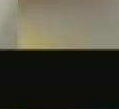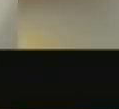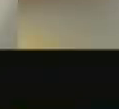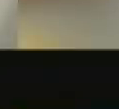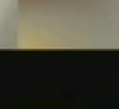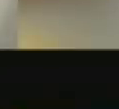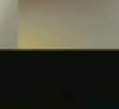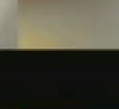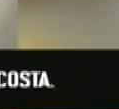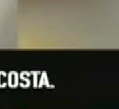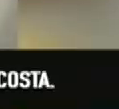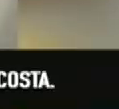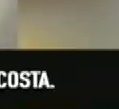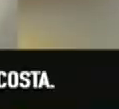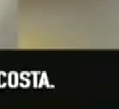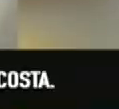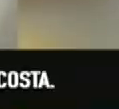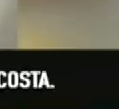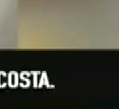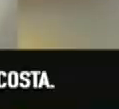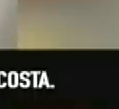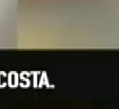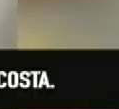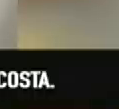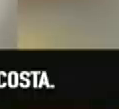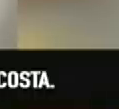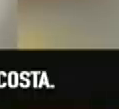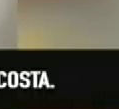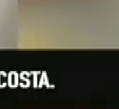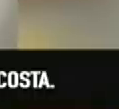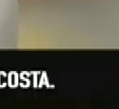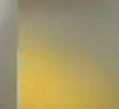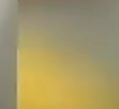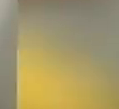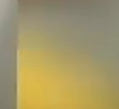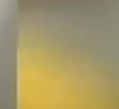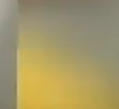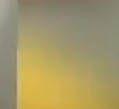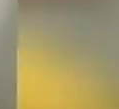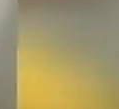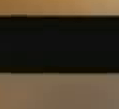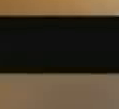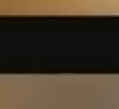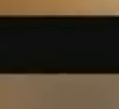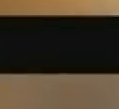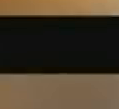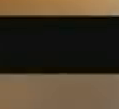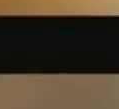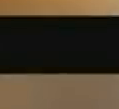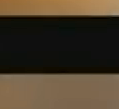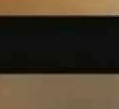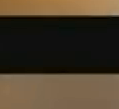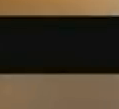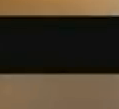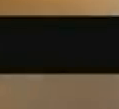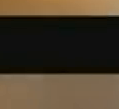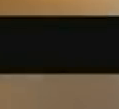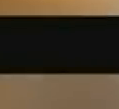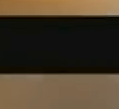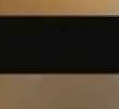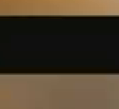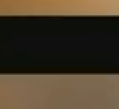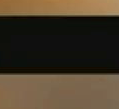fluidamente los camiones de mercancías de ahí hacia la costa estando en la